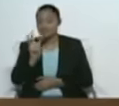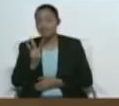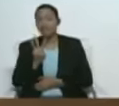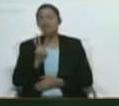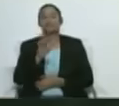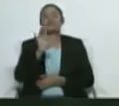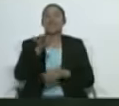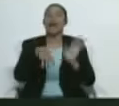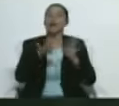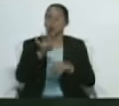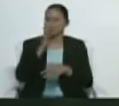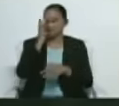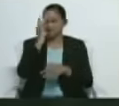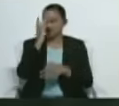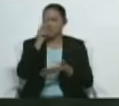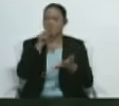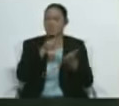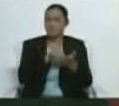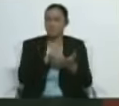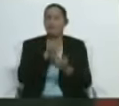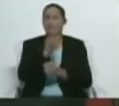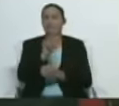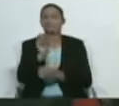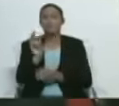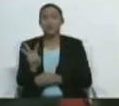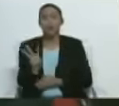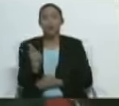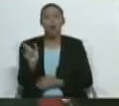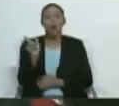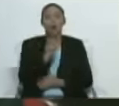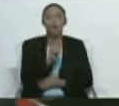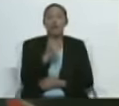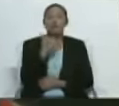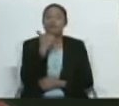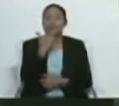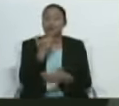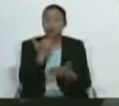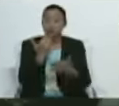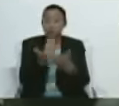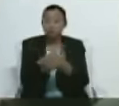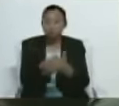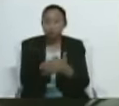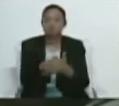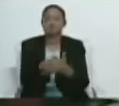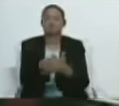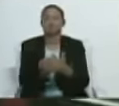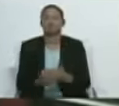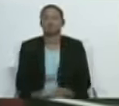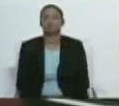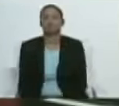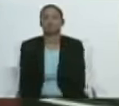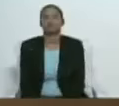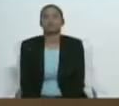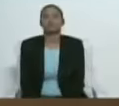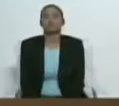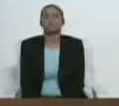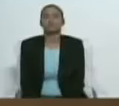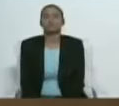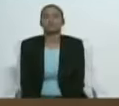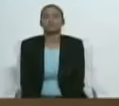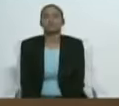se iban a dar un mes de esta tercera fase de la salida totalmente derrotada y